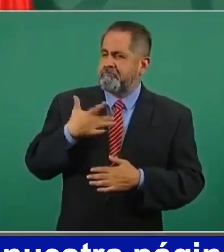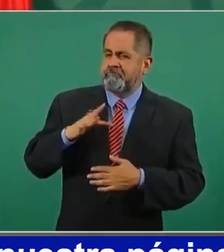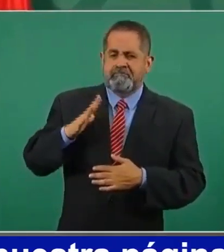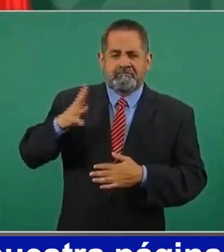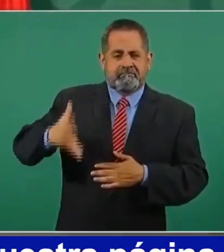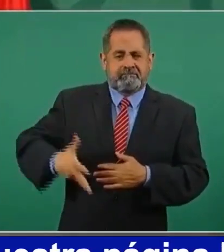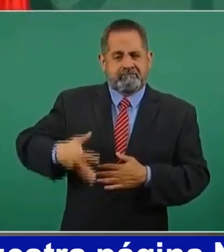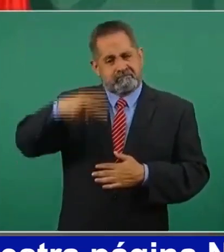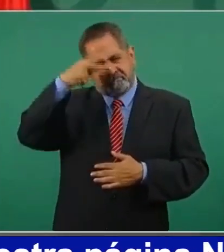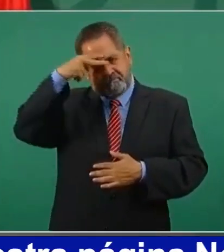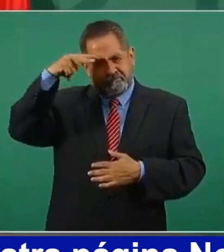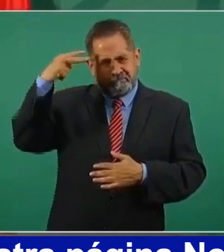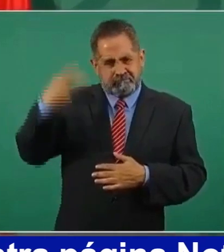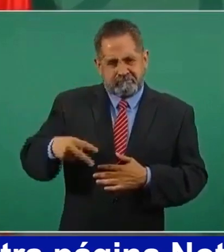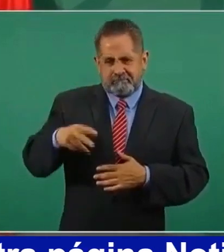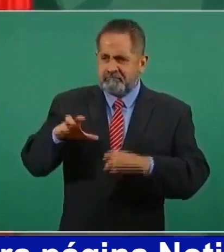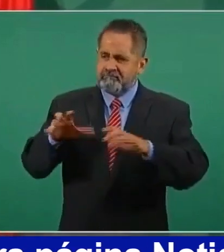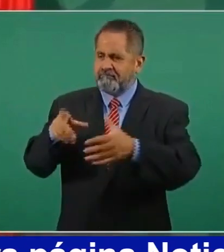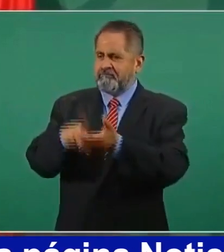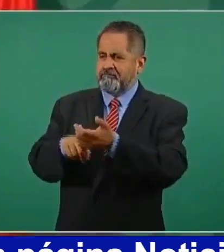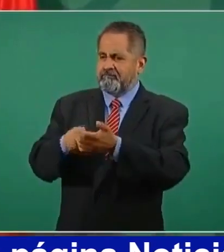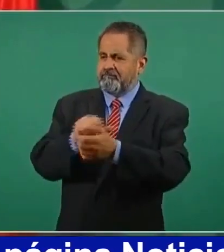orgulloso de los trabajadores del sector salud